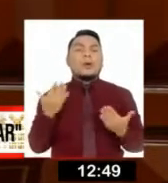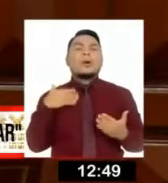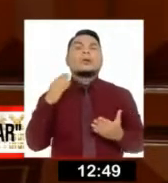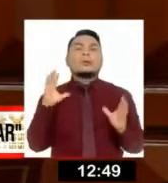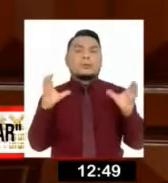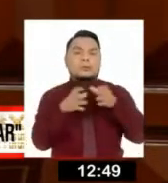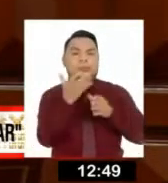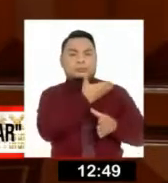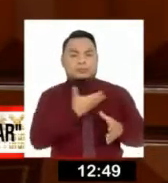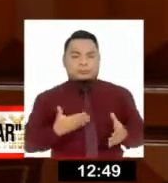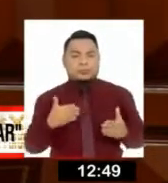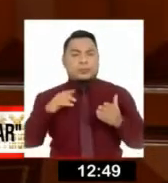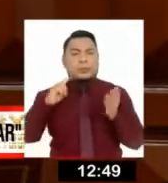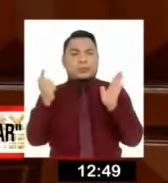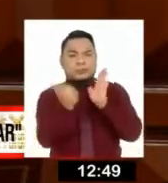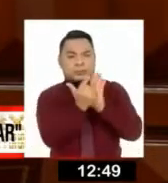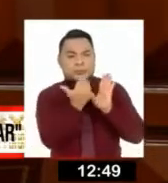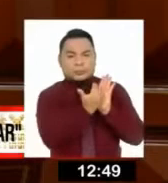Poder Ejecutivo.